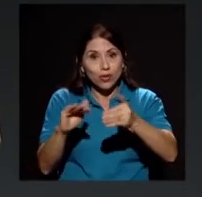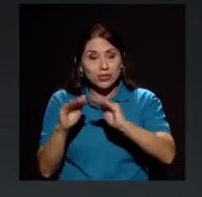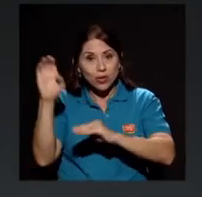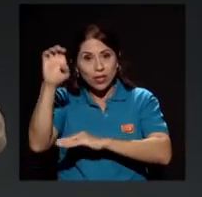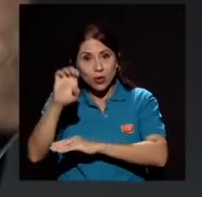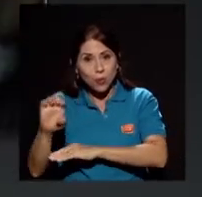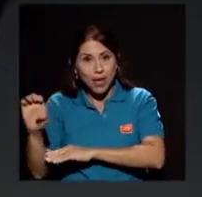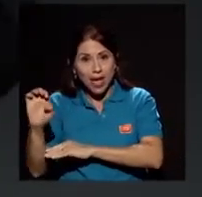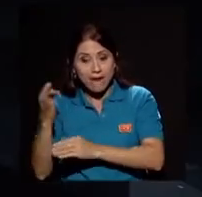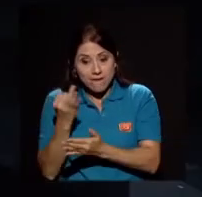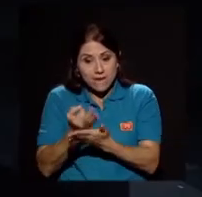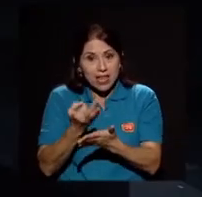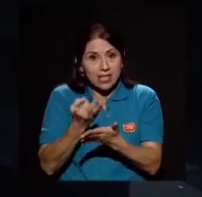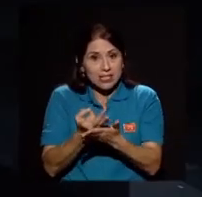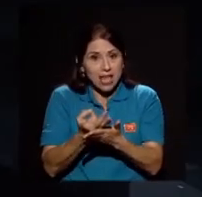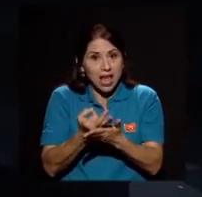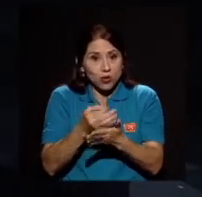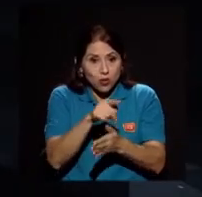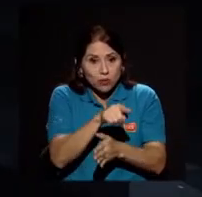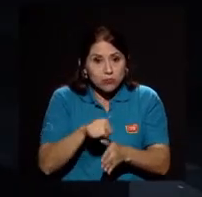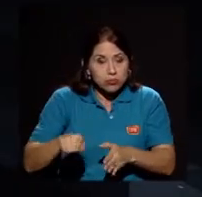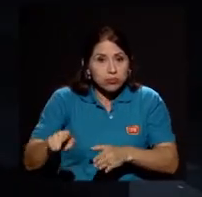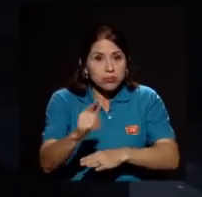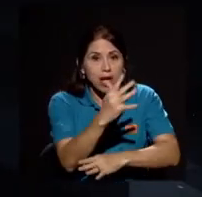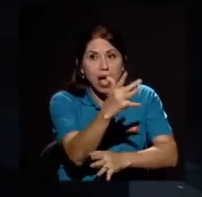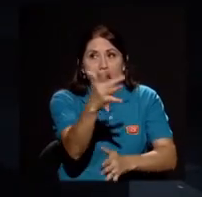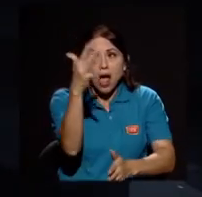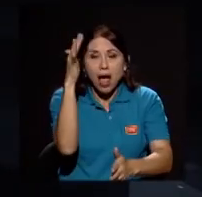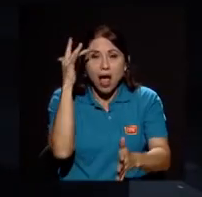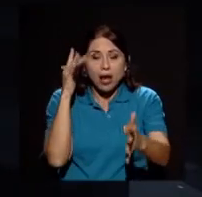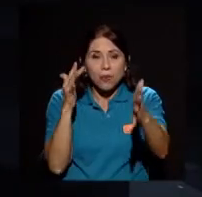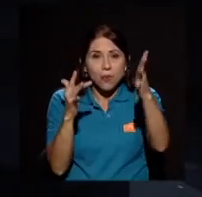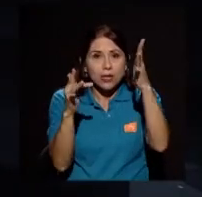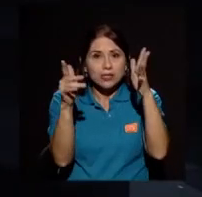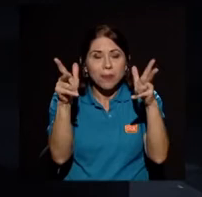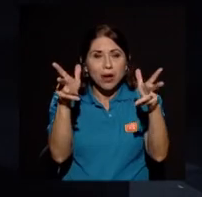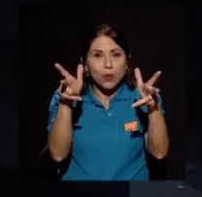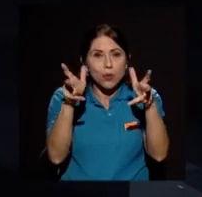de árboles para para capturar co2